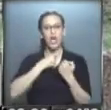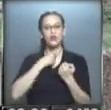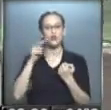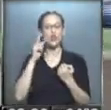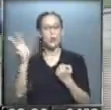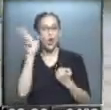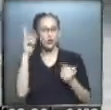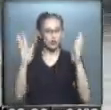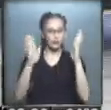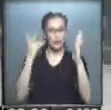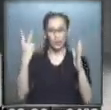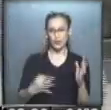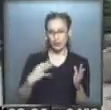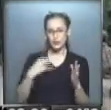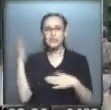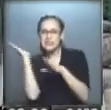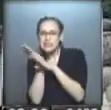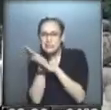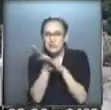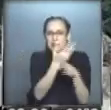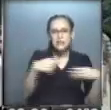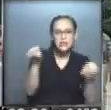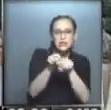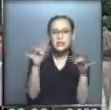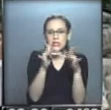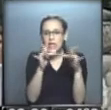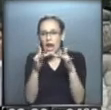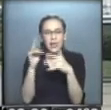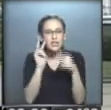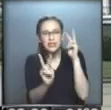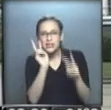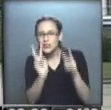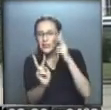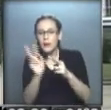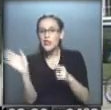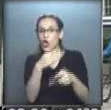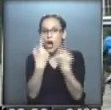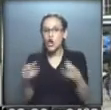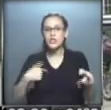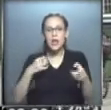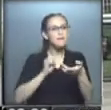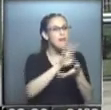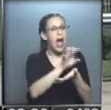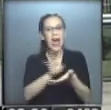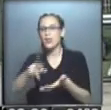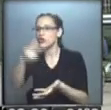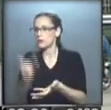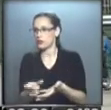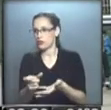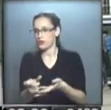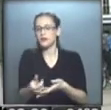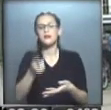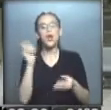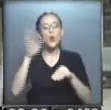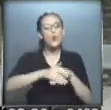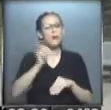consistió en interceptar correos electrónicos de funcionarios nacionales para distribuir su contenido a terceras personas. Los implicados son